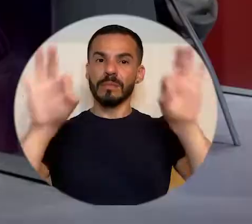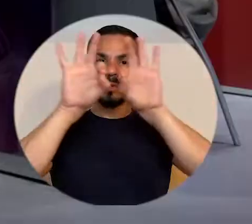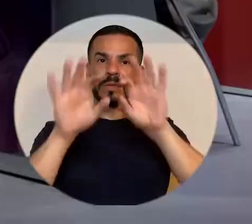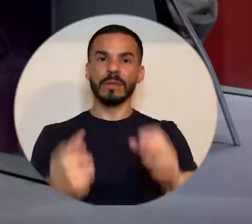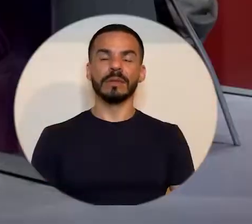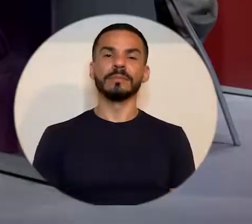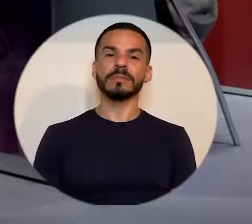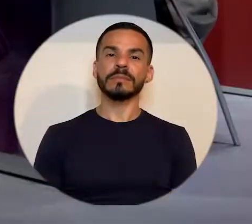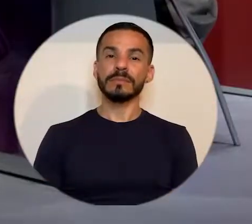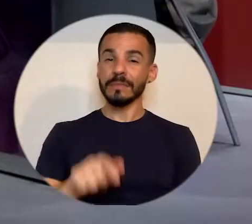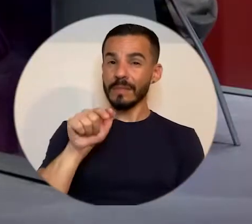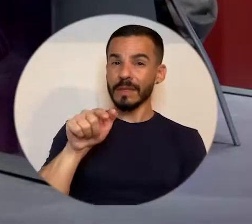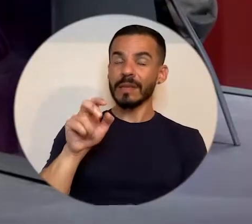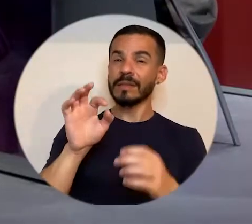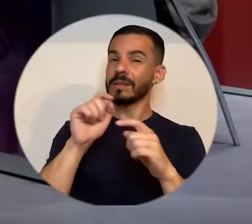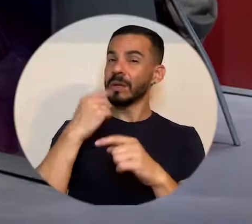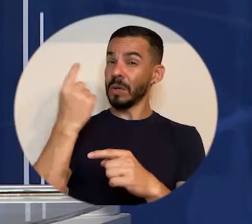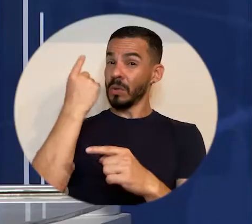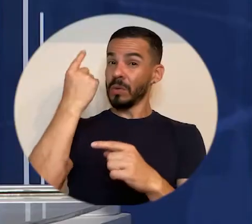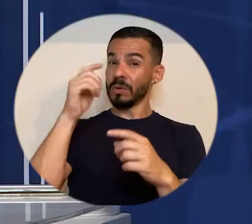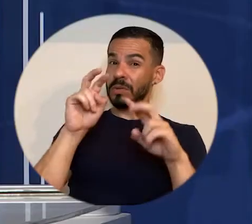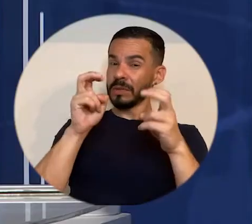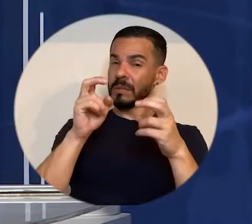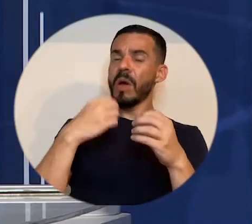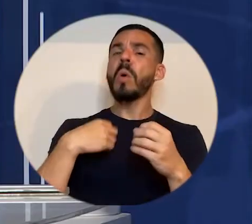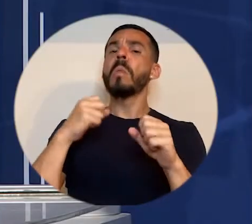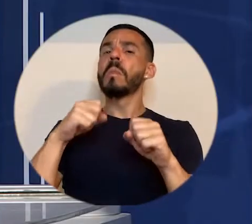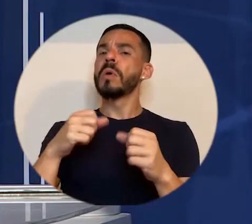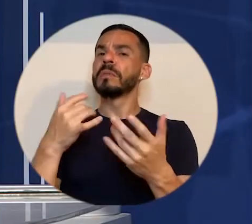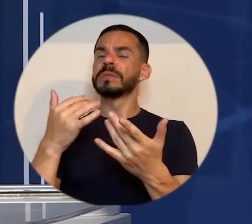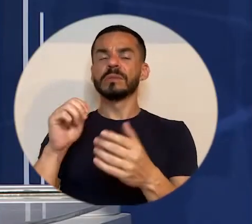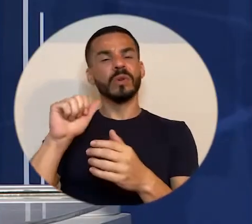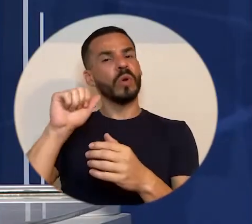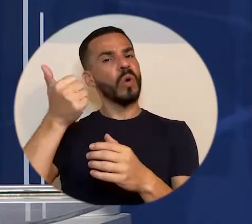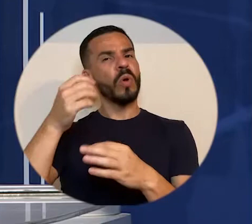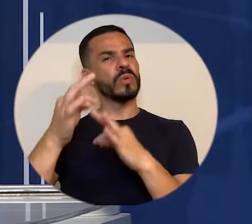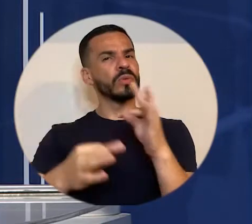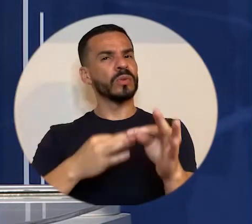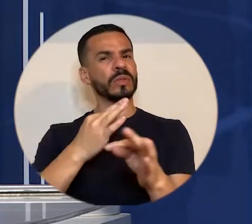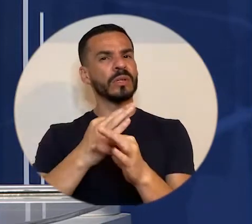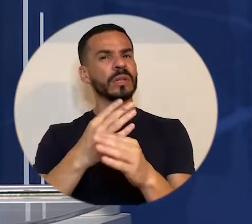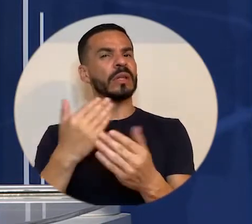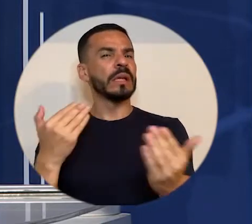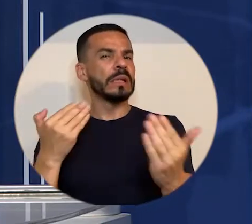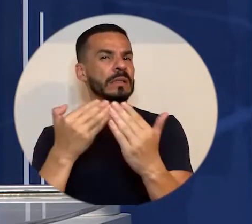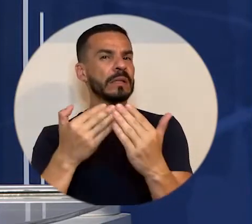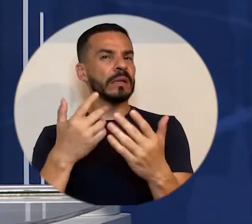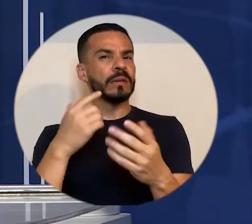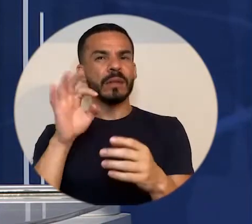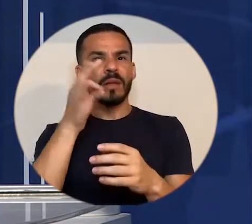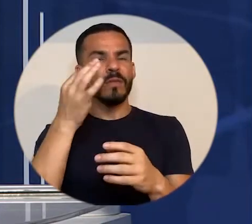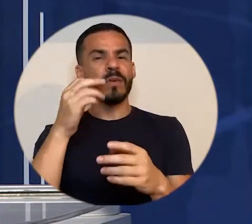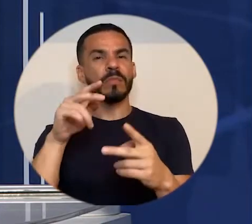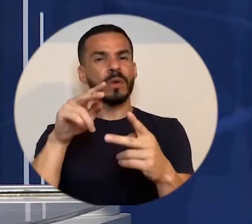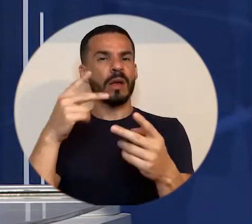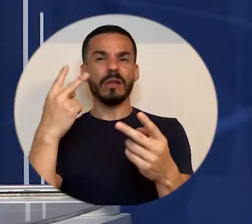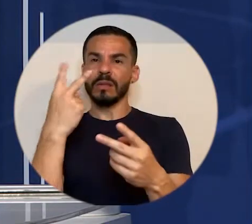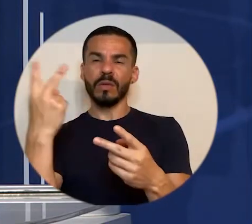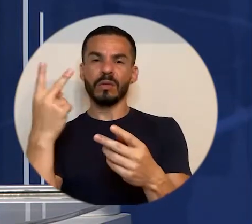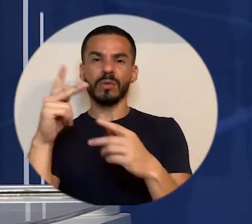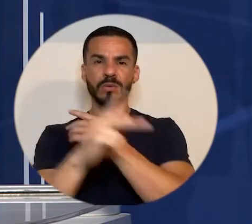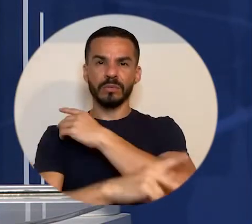tema. ¿Sería ese el único tema o podríamos esperar otro tipo de acercamientos de